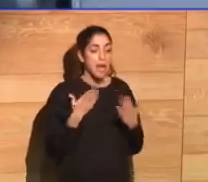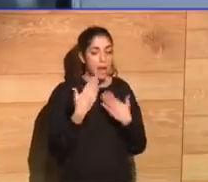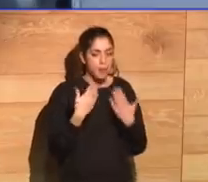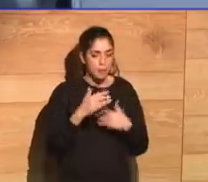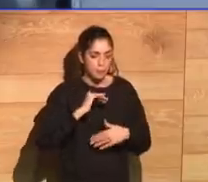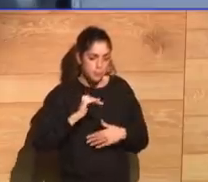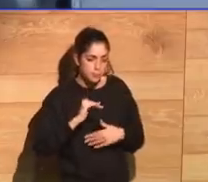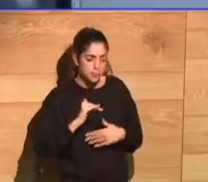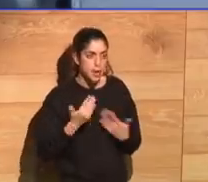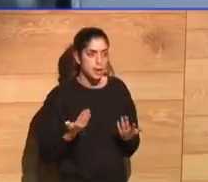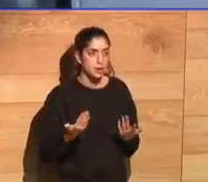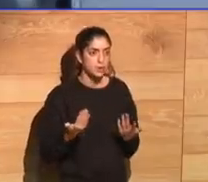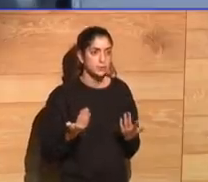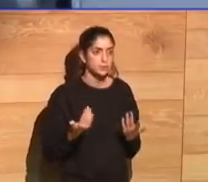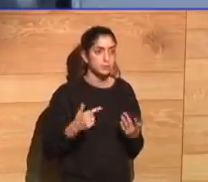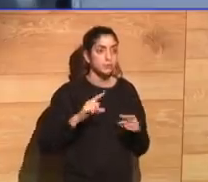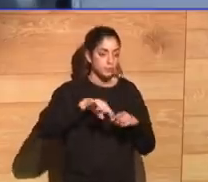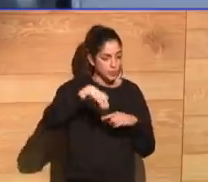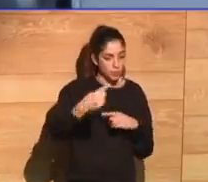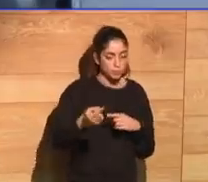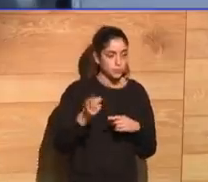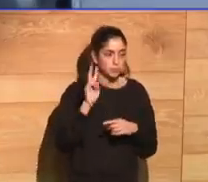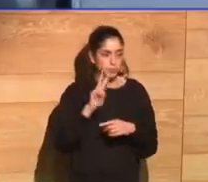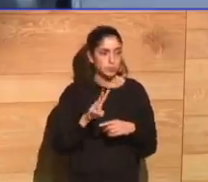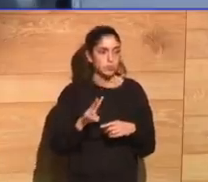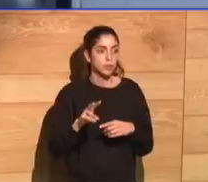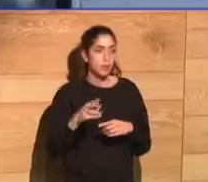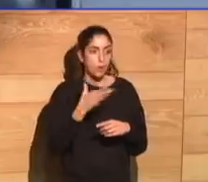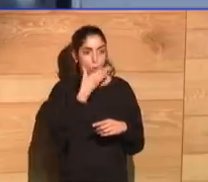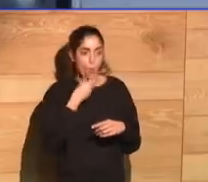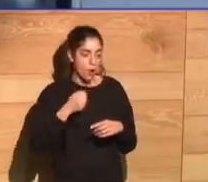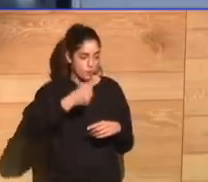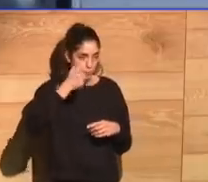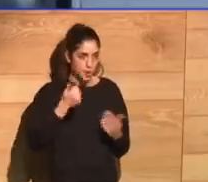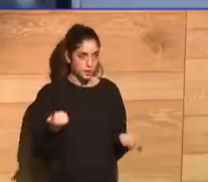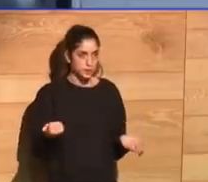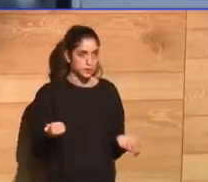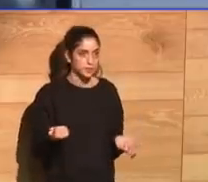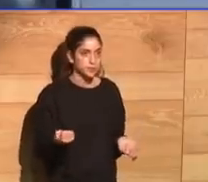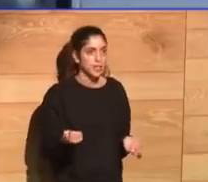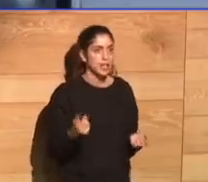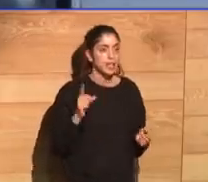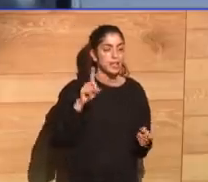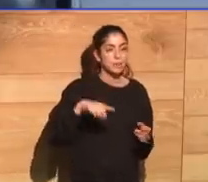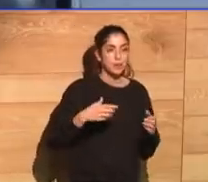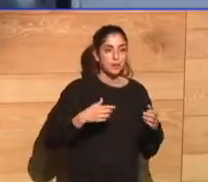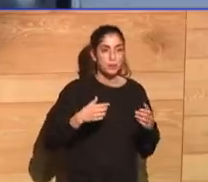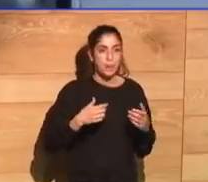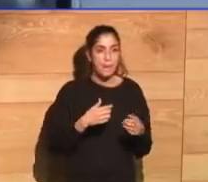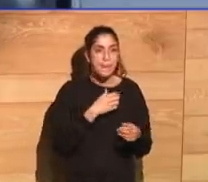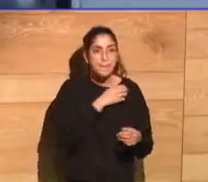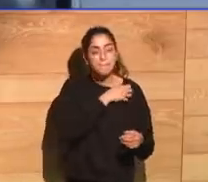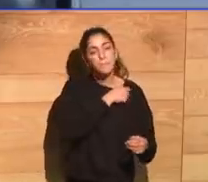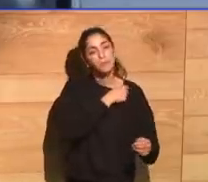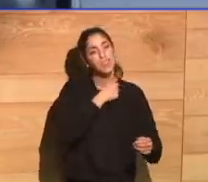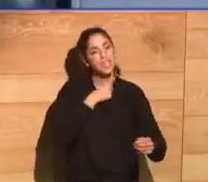mucho mejor actor de lo que siempre se dijo. Luego le hemos visto mucho más guapo que Robert Redford en comedias como en Interferencias de Ted Kotcheff y, en fin, incluso hizo